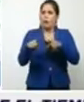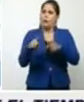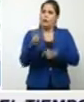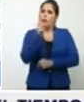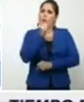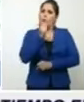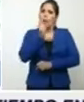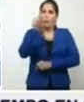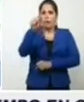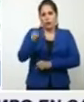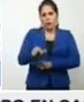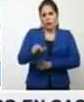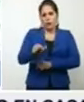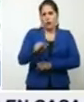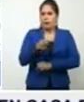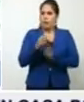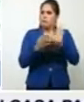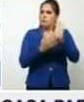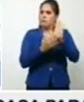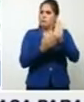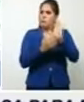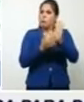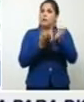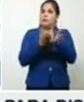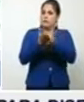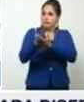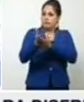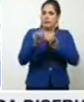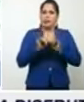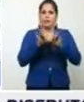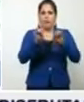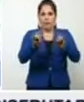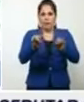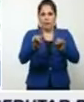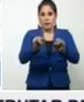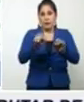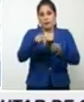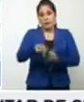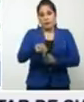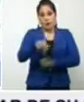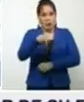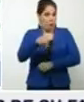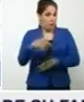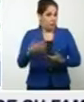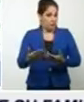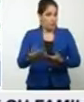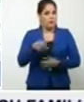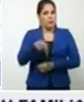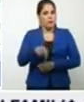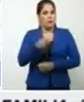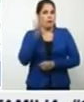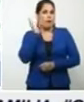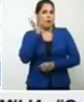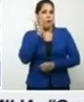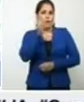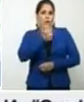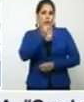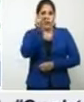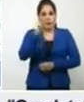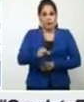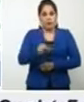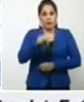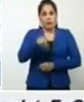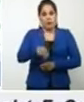periodístico para seguir este recorrido informativo de lo acontecido en la conferencia de prensa de